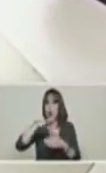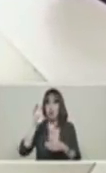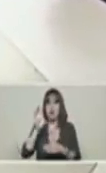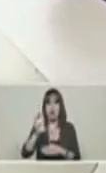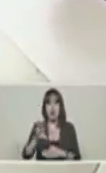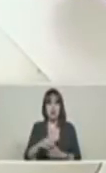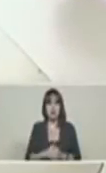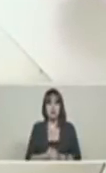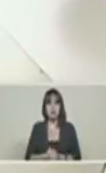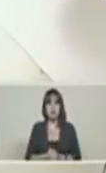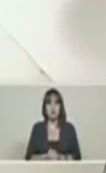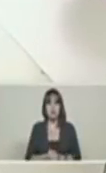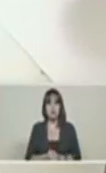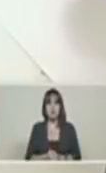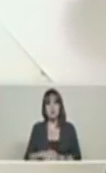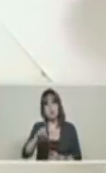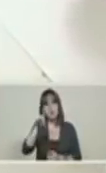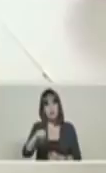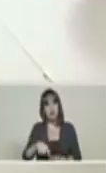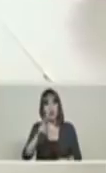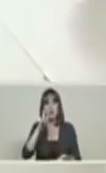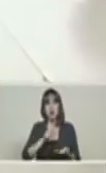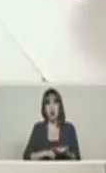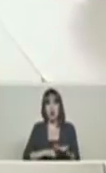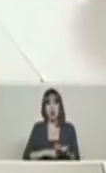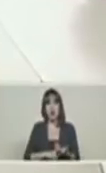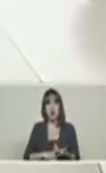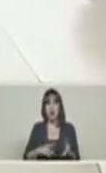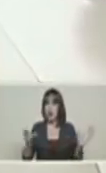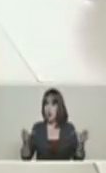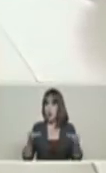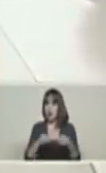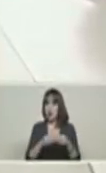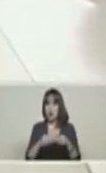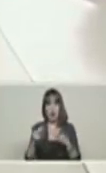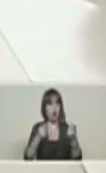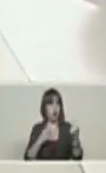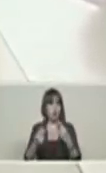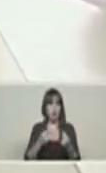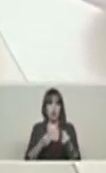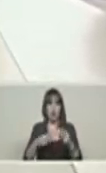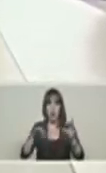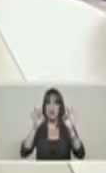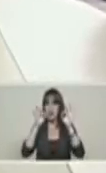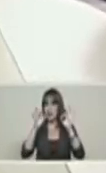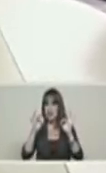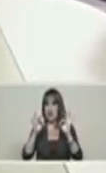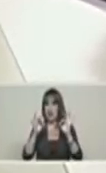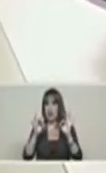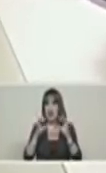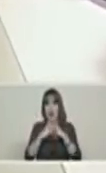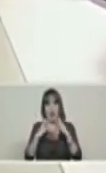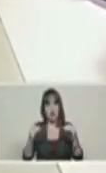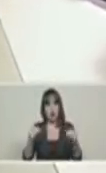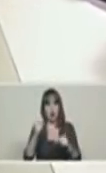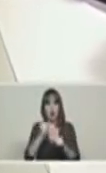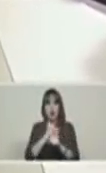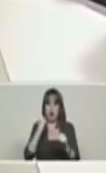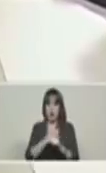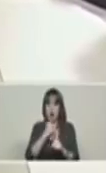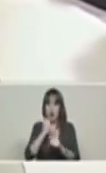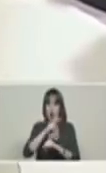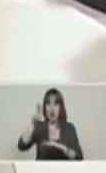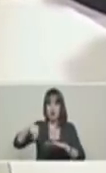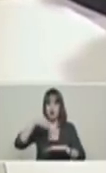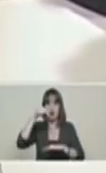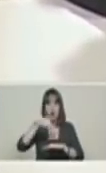Y también he aprobado en el equipo económico que se le haga una oferta especial a los trabajadores a nivel